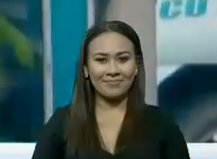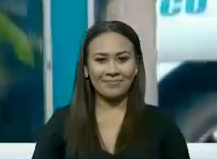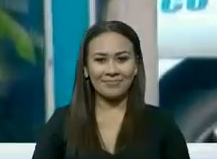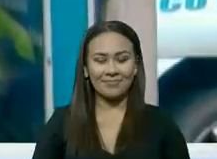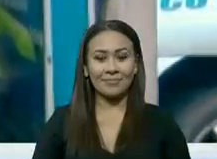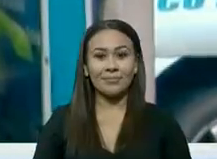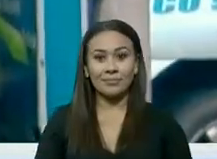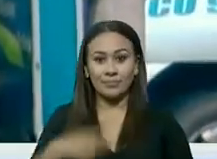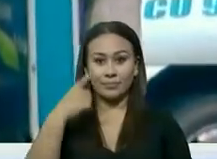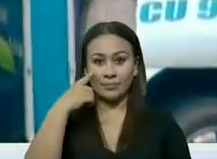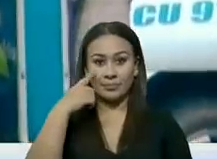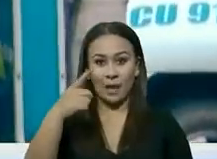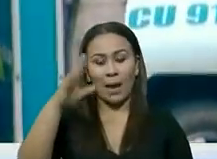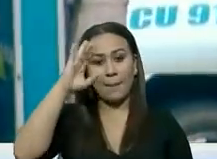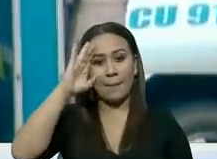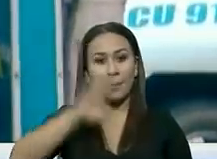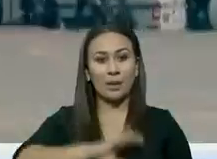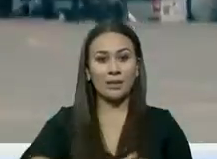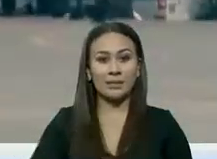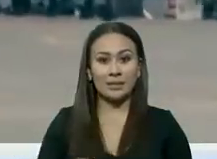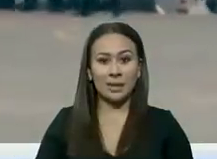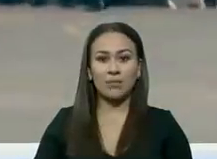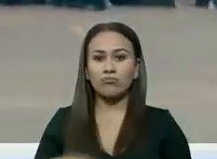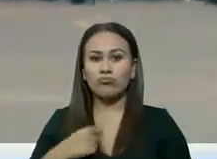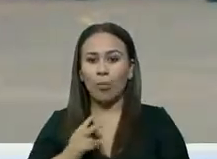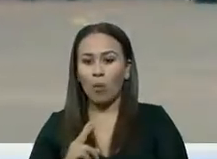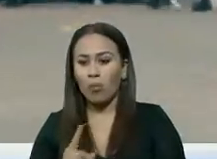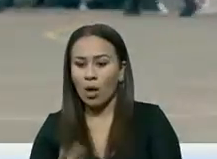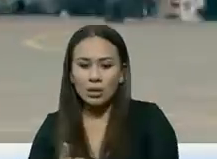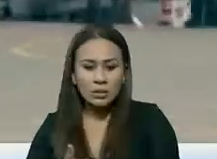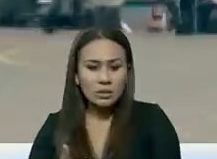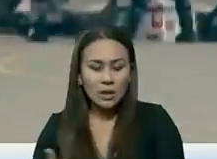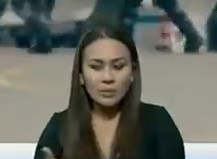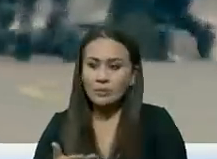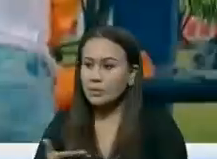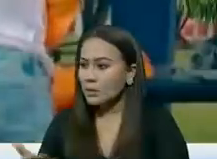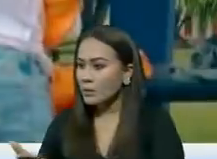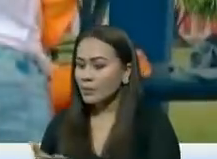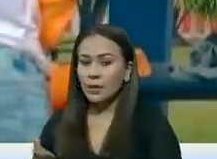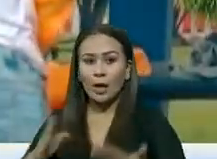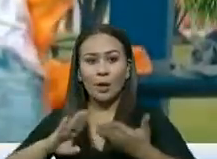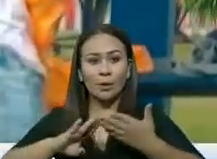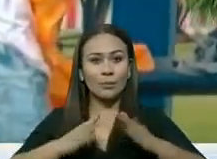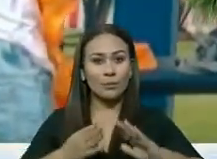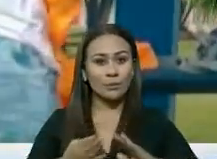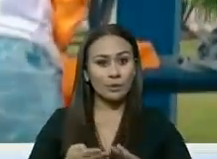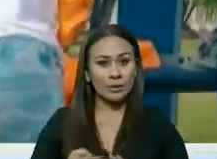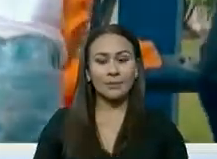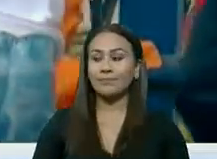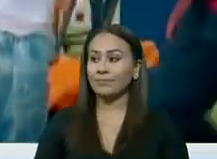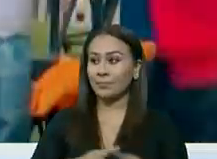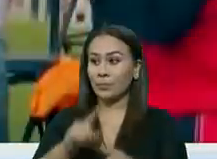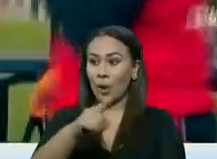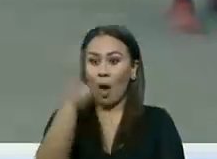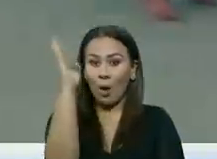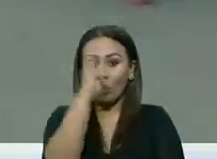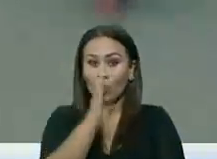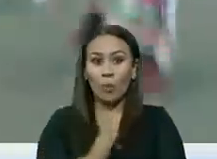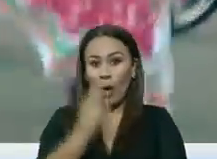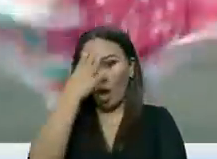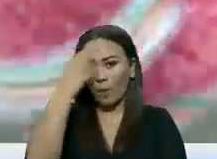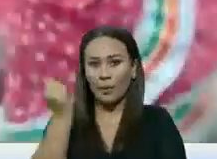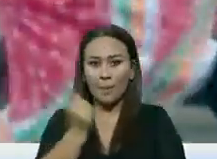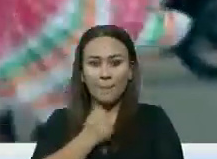Se convirtieron en policías nacionales por su vocación de servicio a la comunidad, pero eso no ha hecho que olviden sus raíces, las